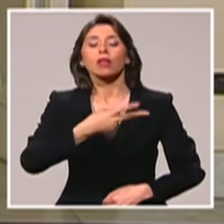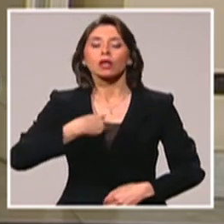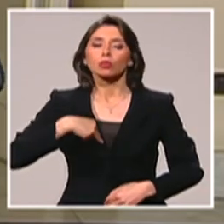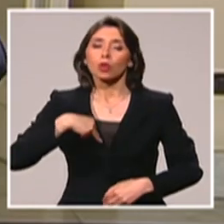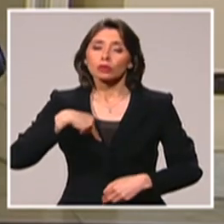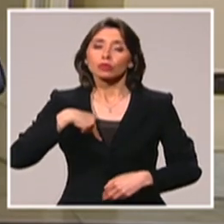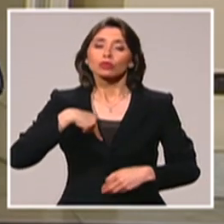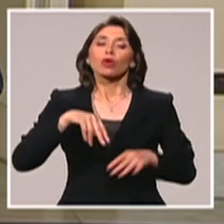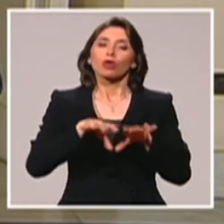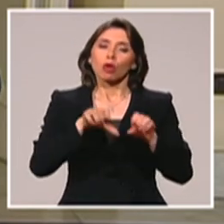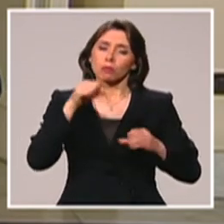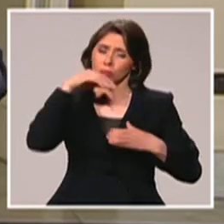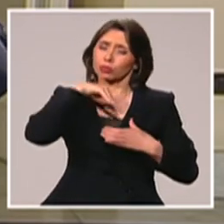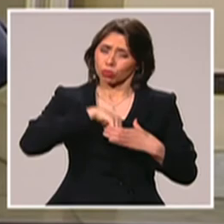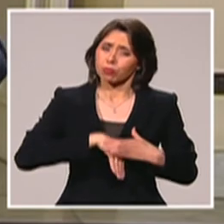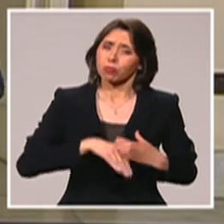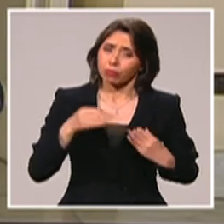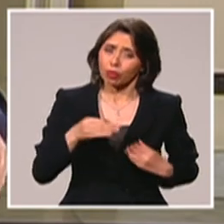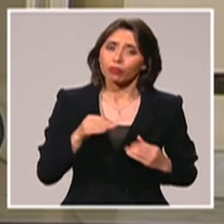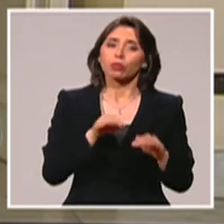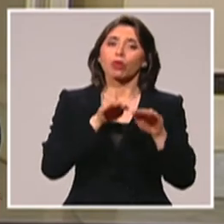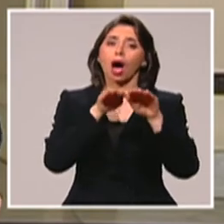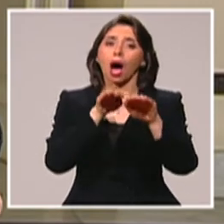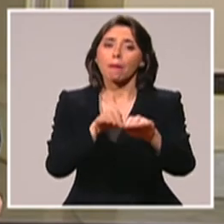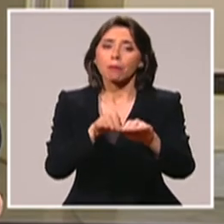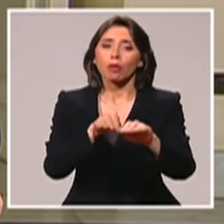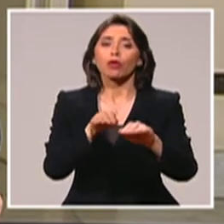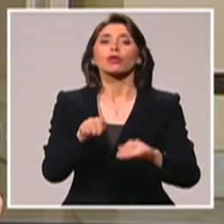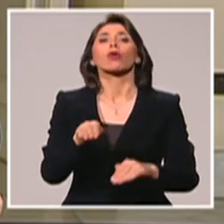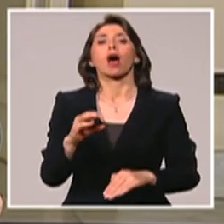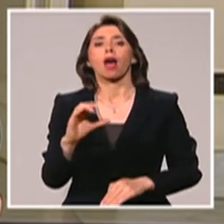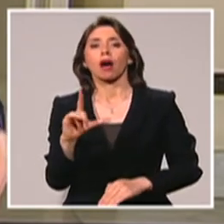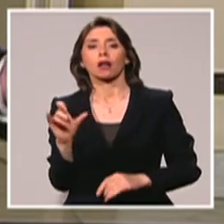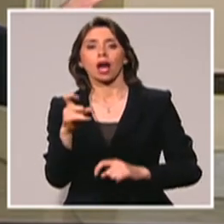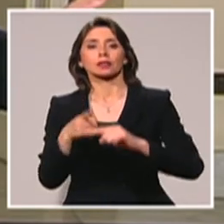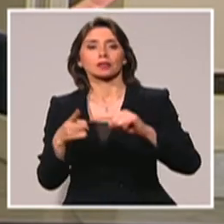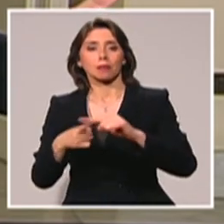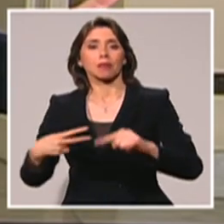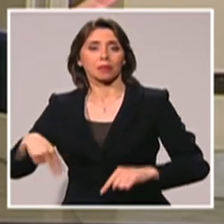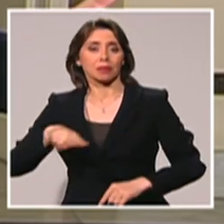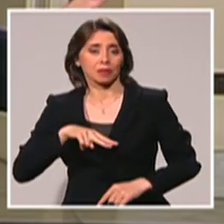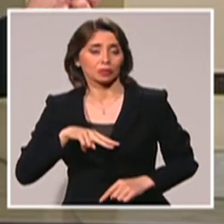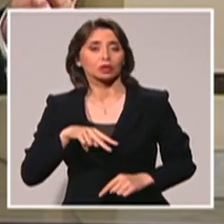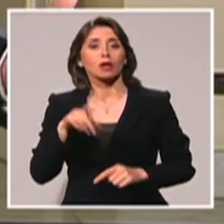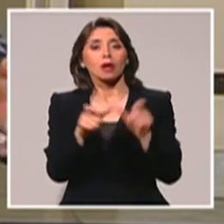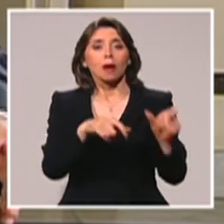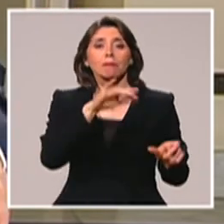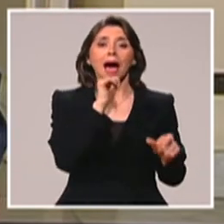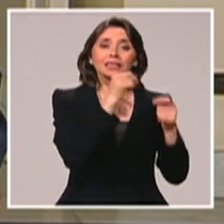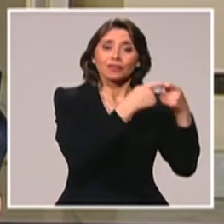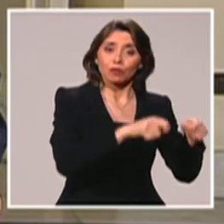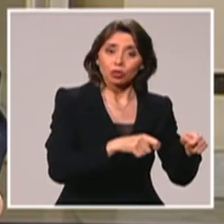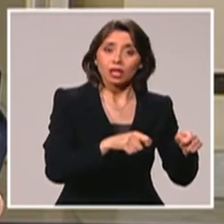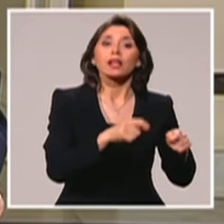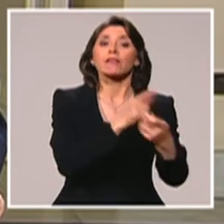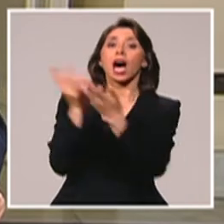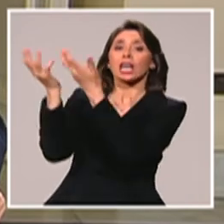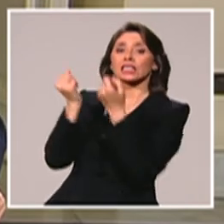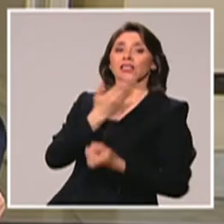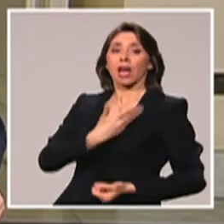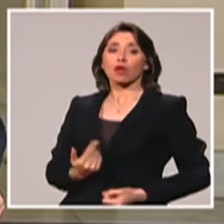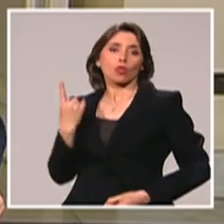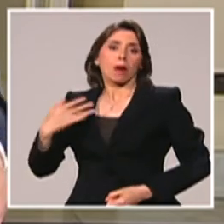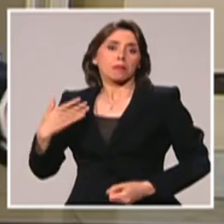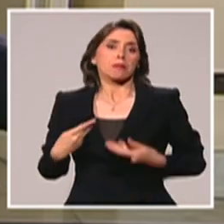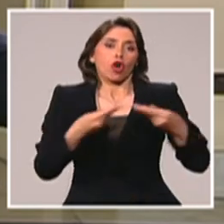profundo compromiso de apoyo a nuestra clase media los más vulnerables reciben la ayuda prioritaria del estado